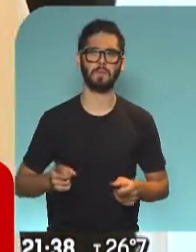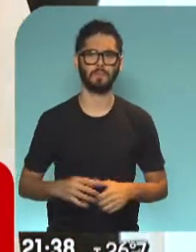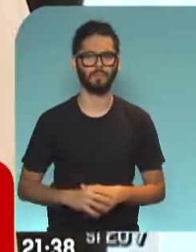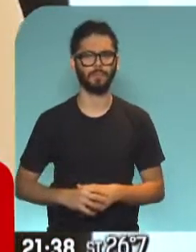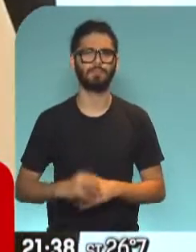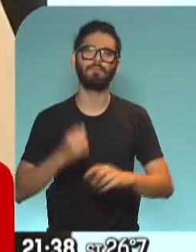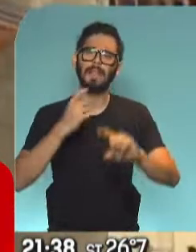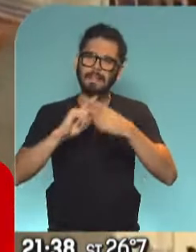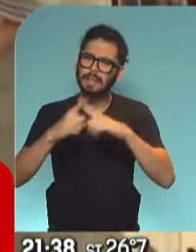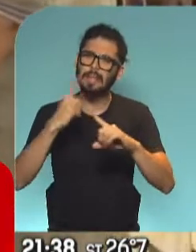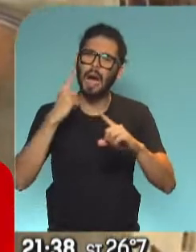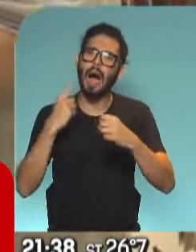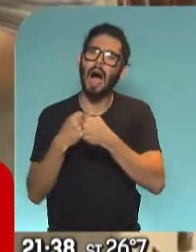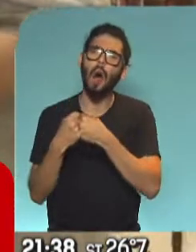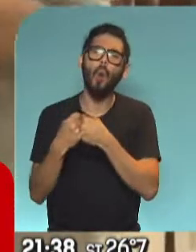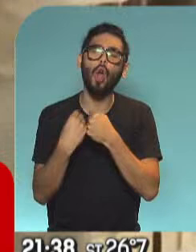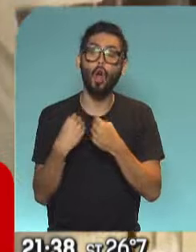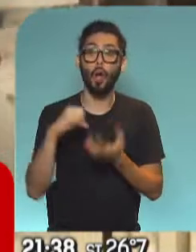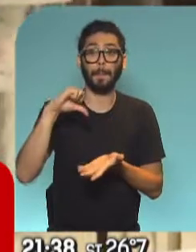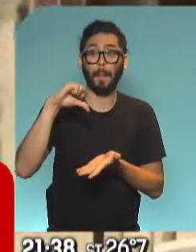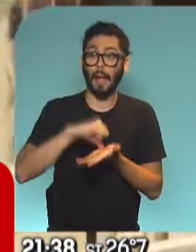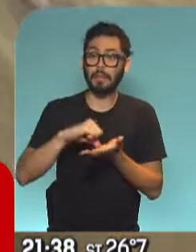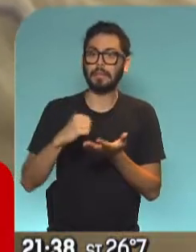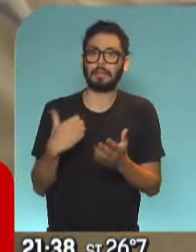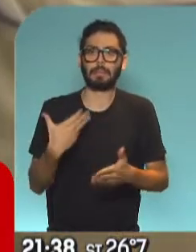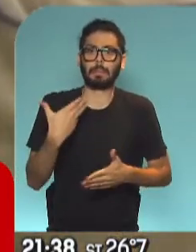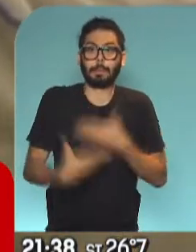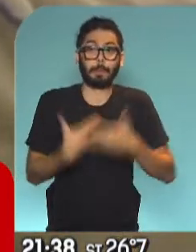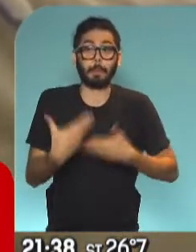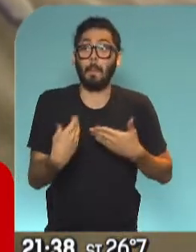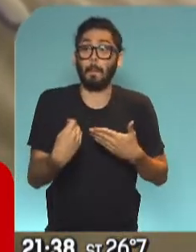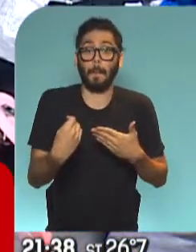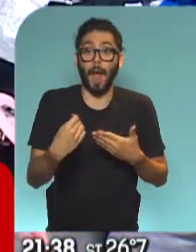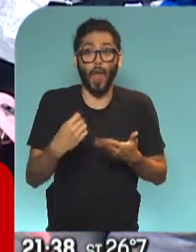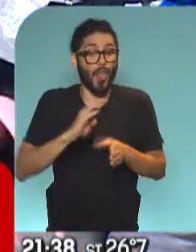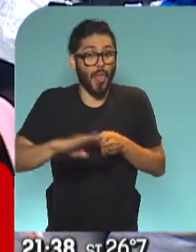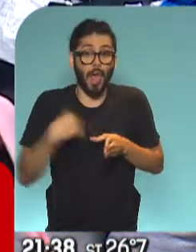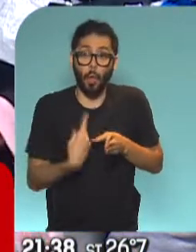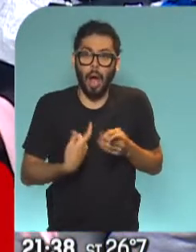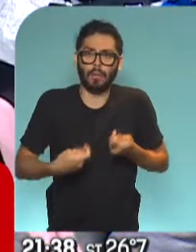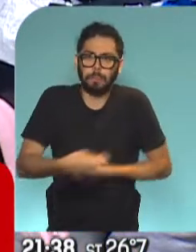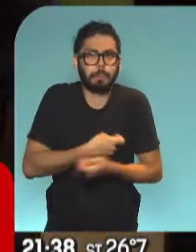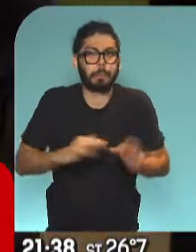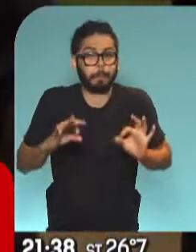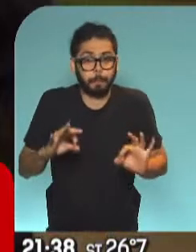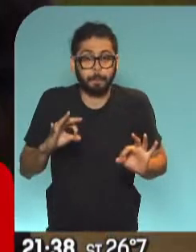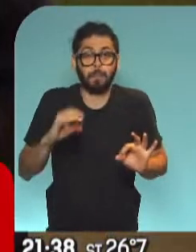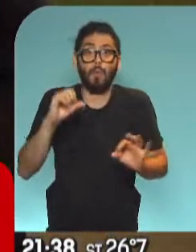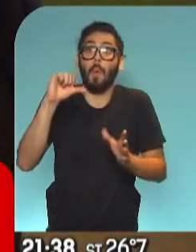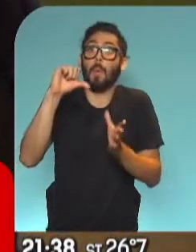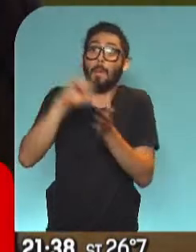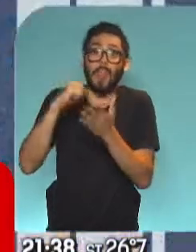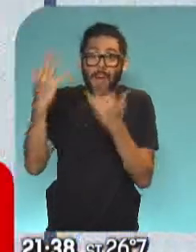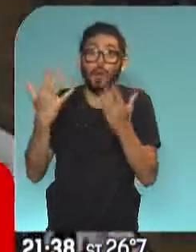un acuerdo que le permitiera al país desarrollarse para saldar las deudas sociales internas y cumplir los compromisos con el